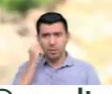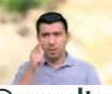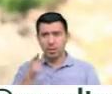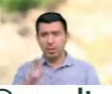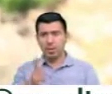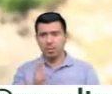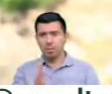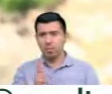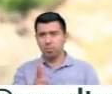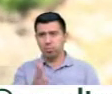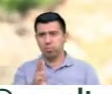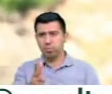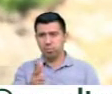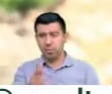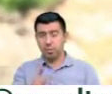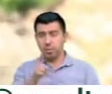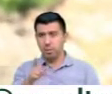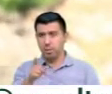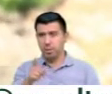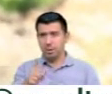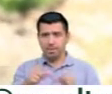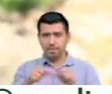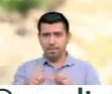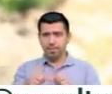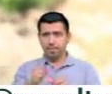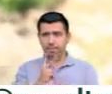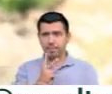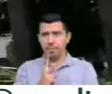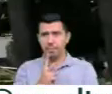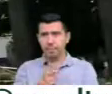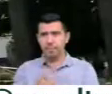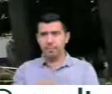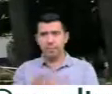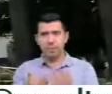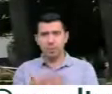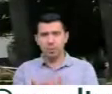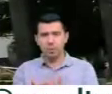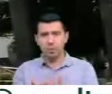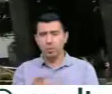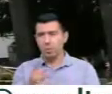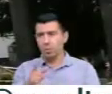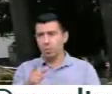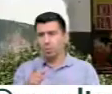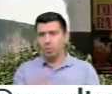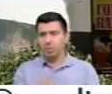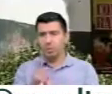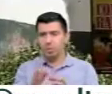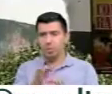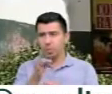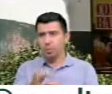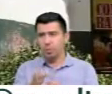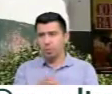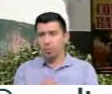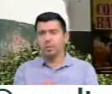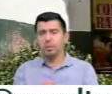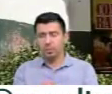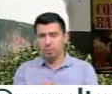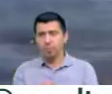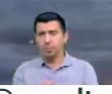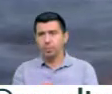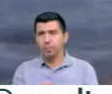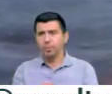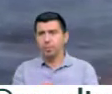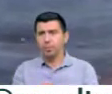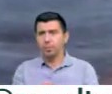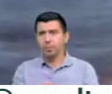en la conservación y mantenimiento de todos nuestros sitios históricos que tenemos en Guadalupe, y como alcalde de los guadalupeños,